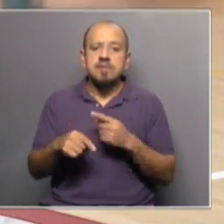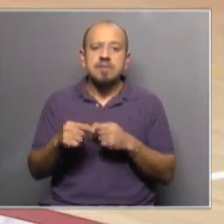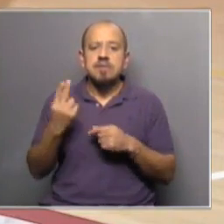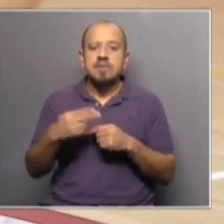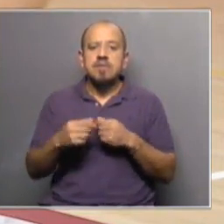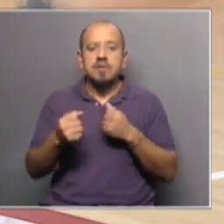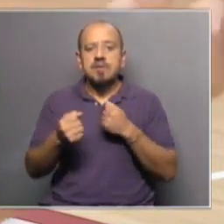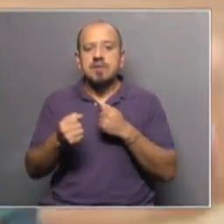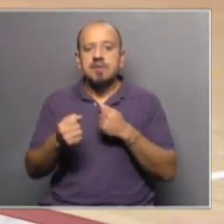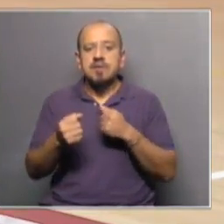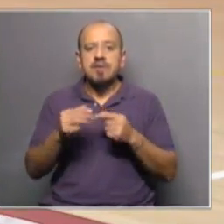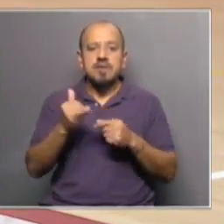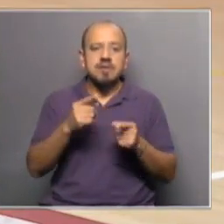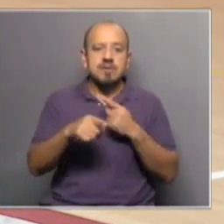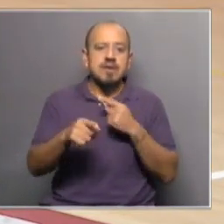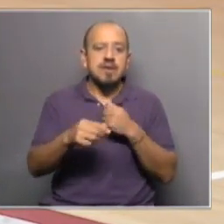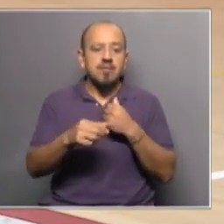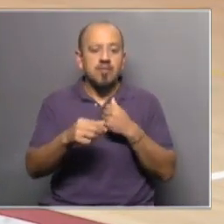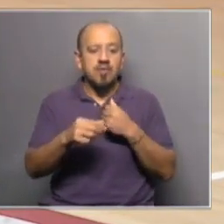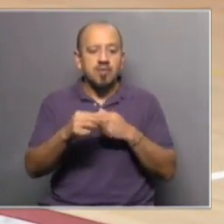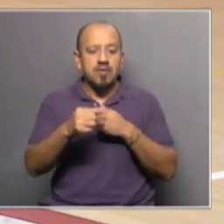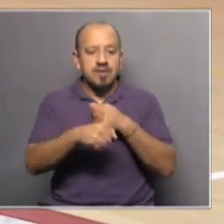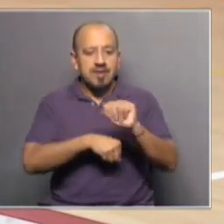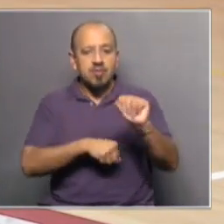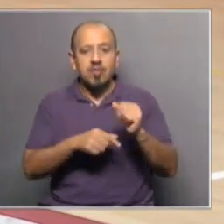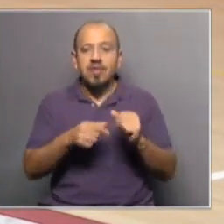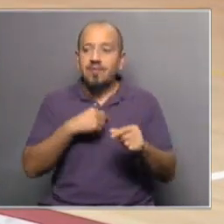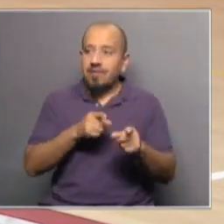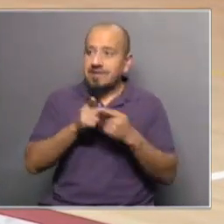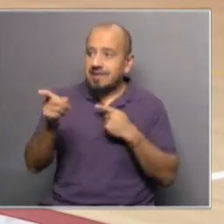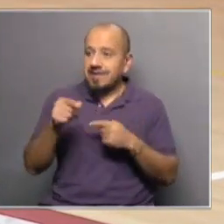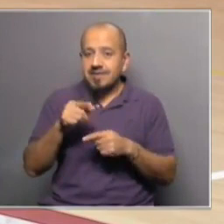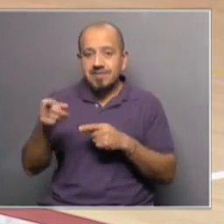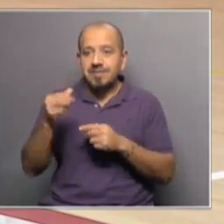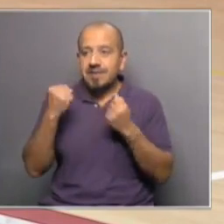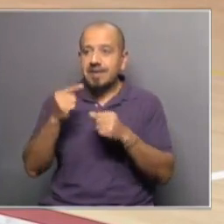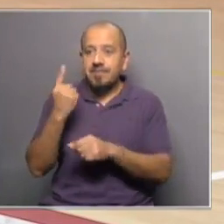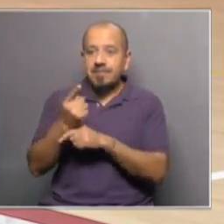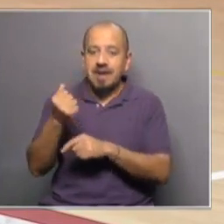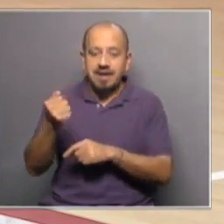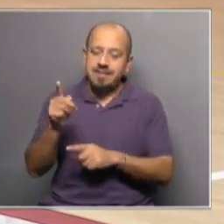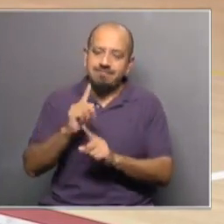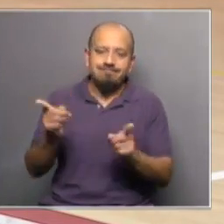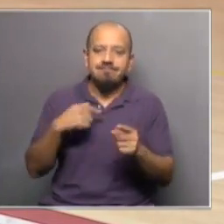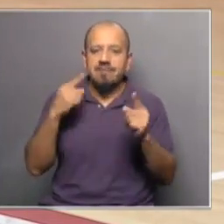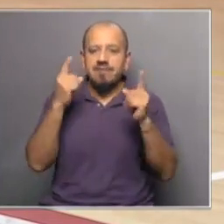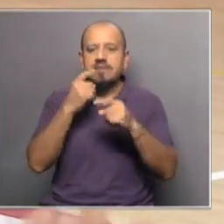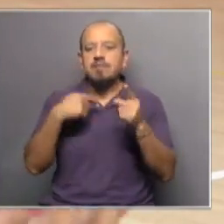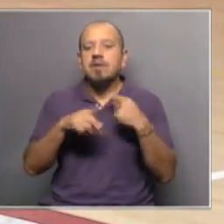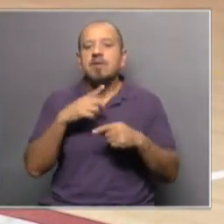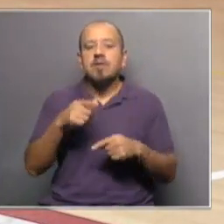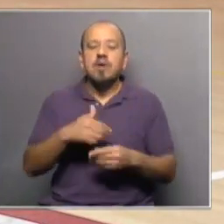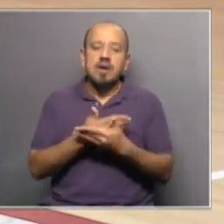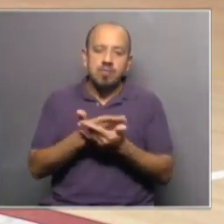y ya vayas a un plantel de primera, pero creo que también es un poco de animarse y acercarse a los clubes y, bueno, también